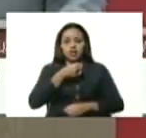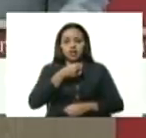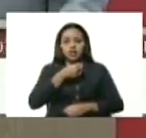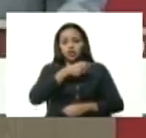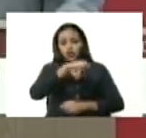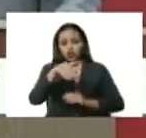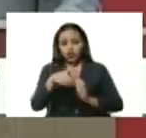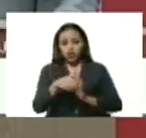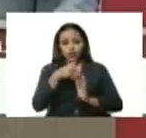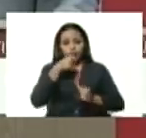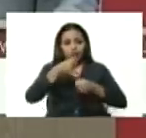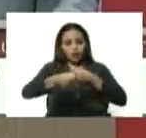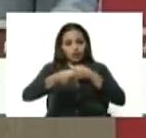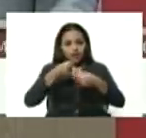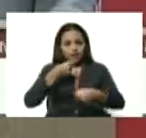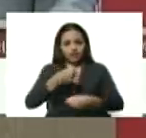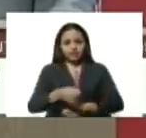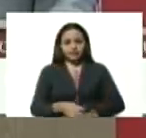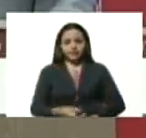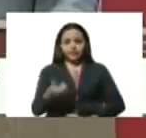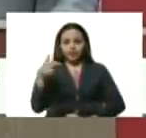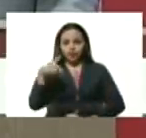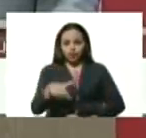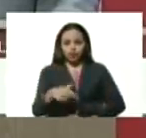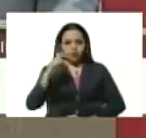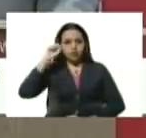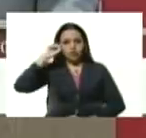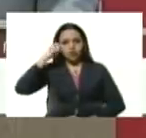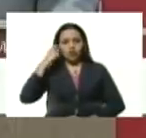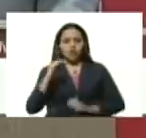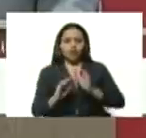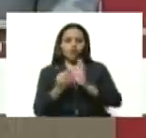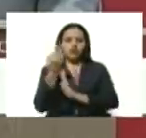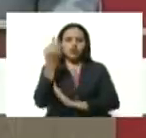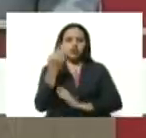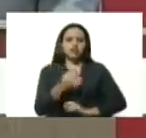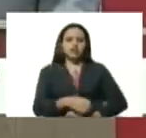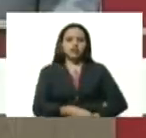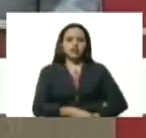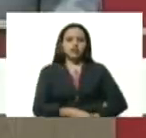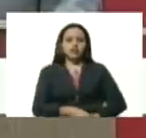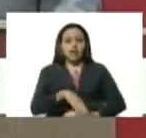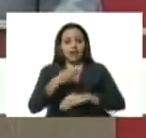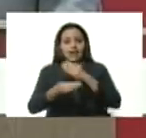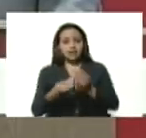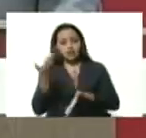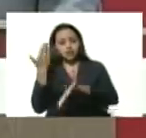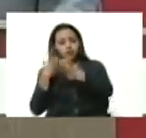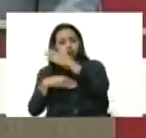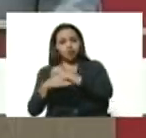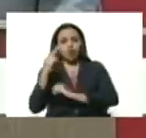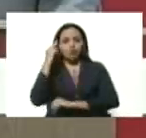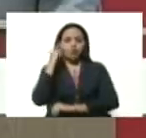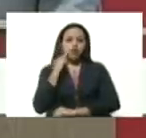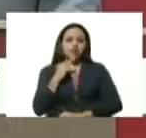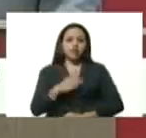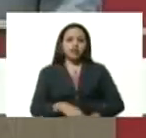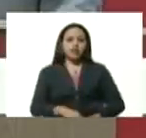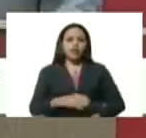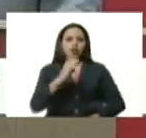los Periodistas. Hoy, recordando la fundación por nuestro libertador Simón Bolívar del Correo del